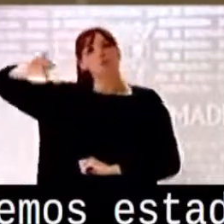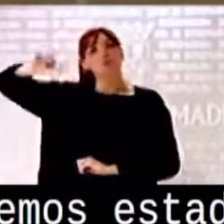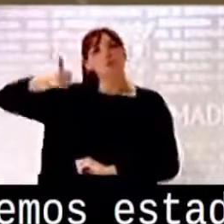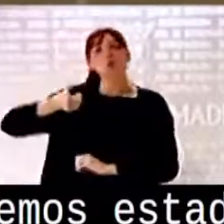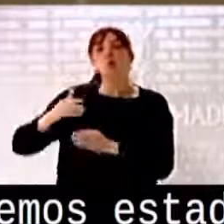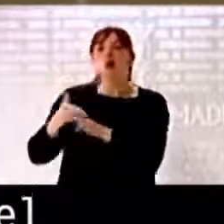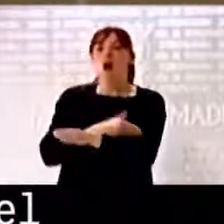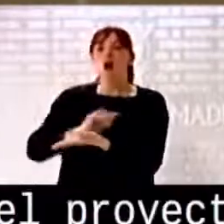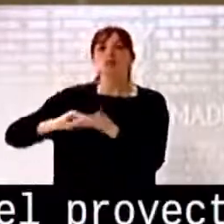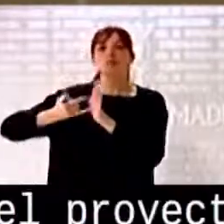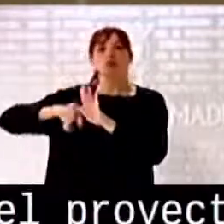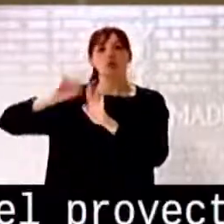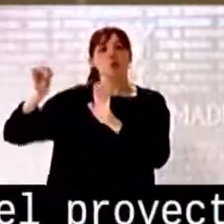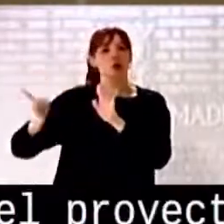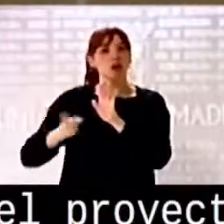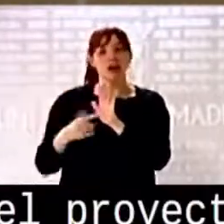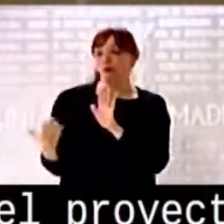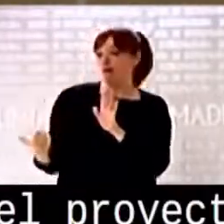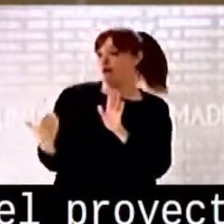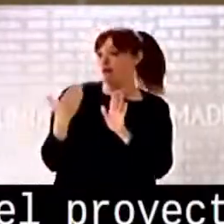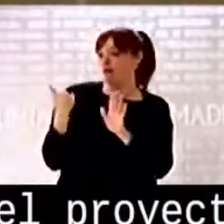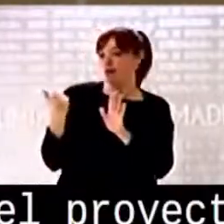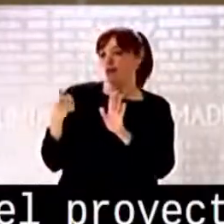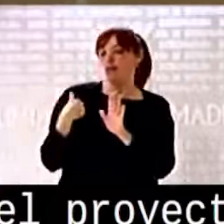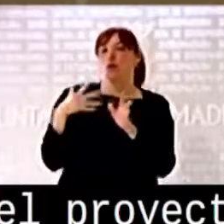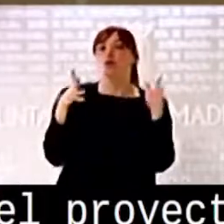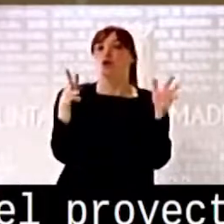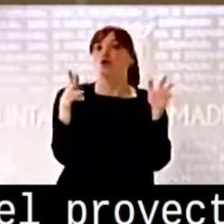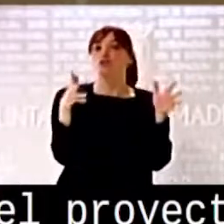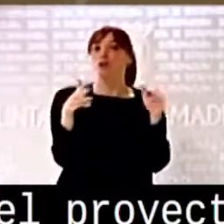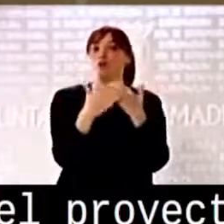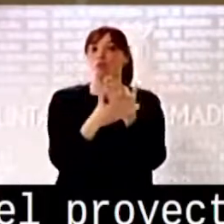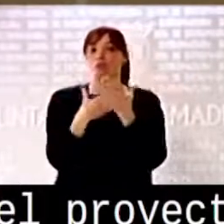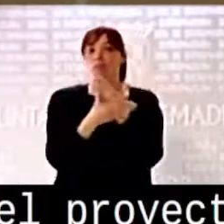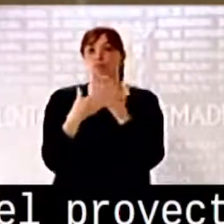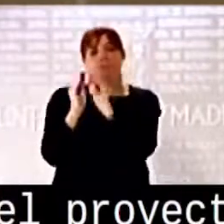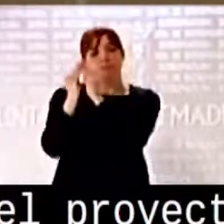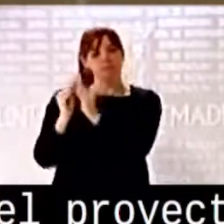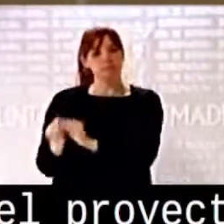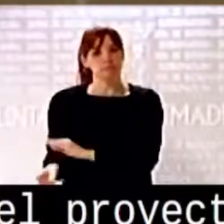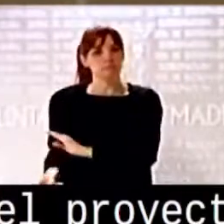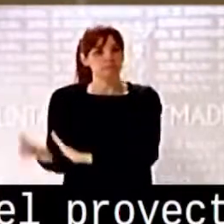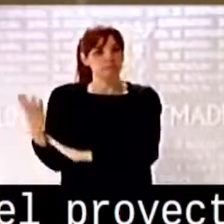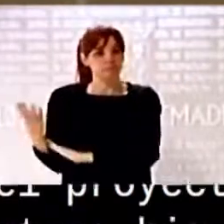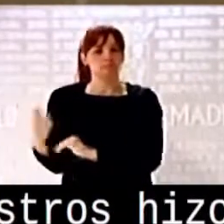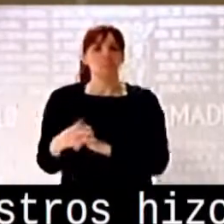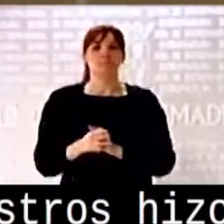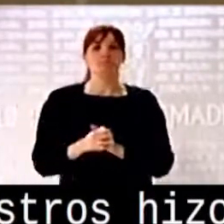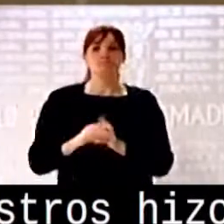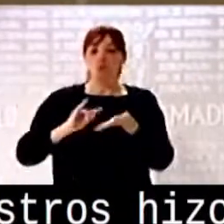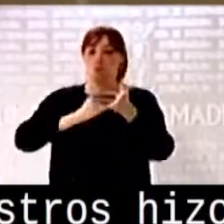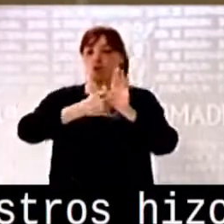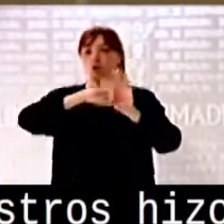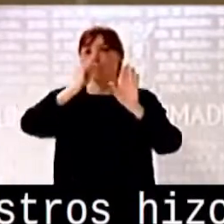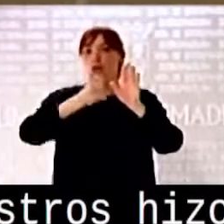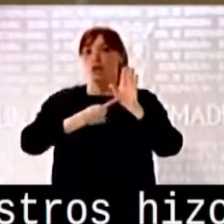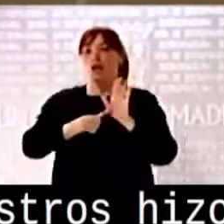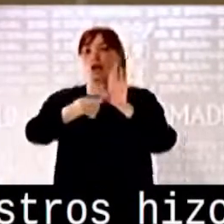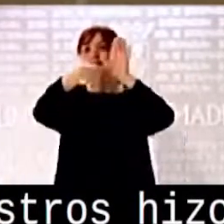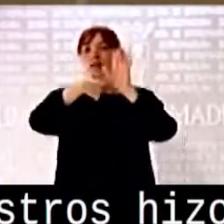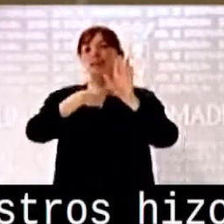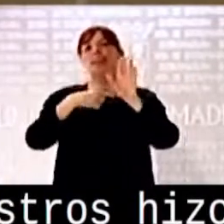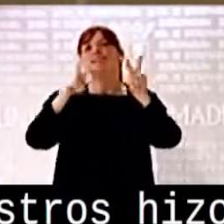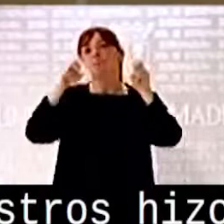del anteproyecto de ley que ayer el Consejo de Ministros hizo, el proyecto de